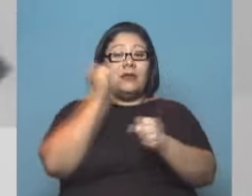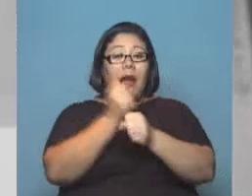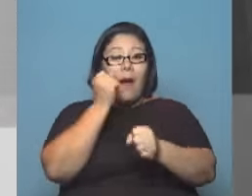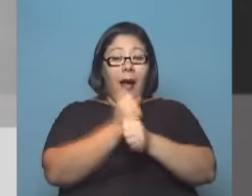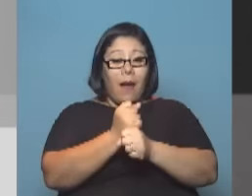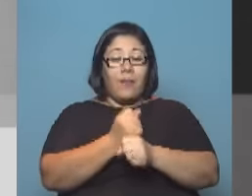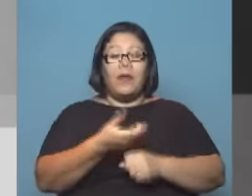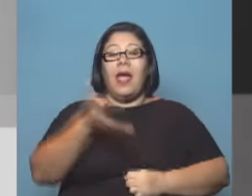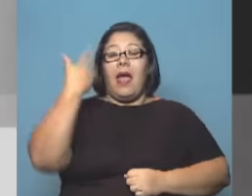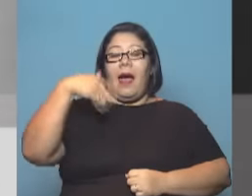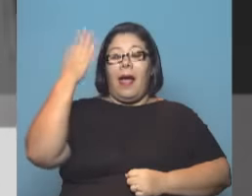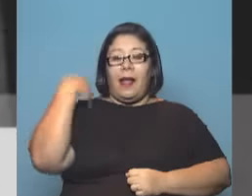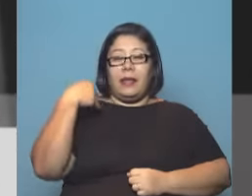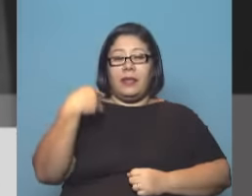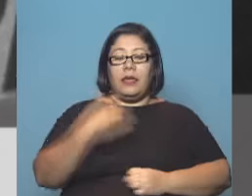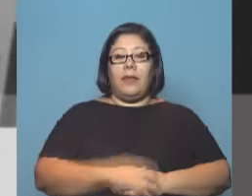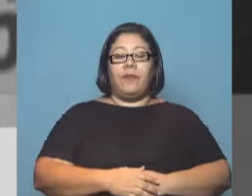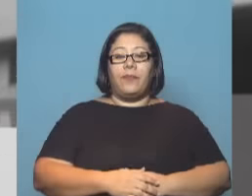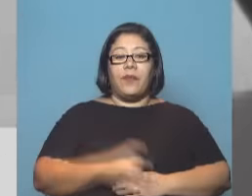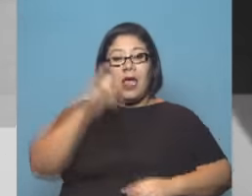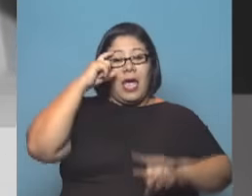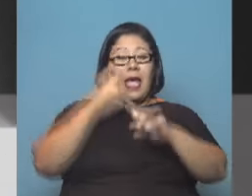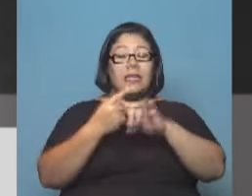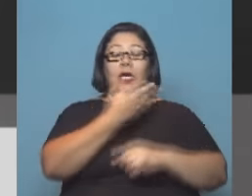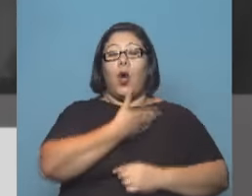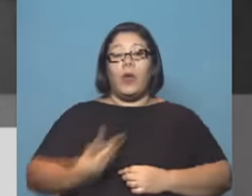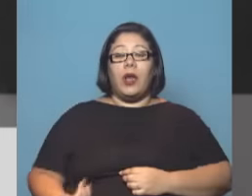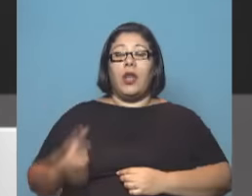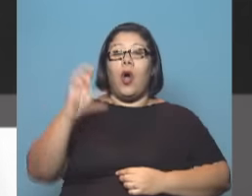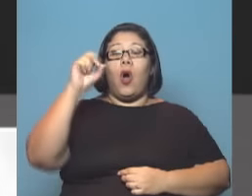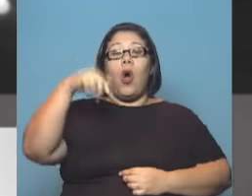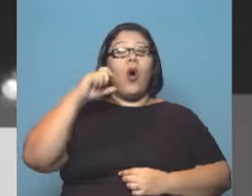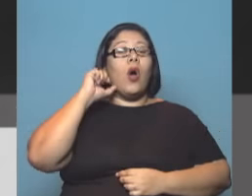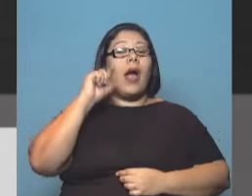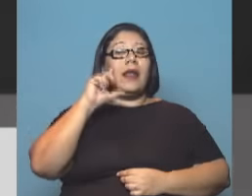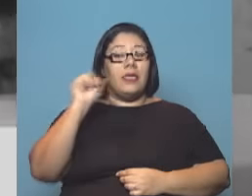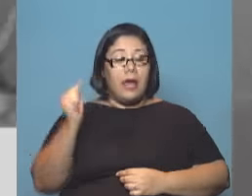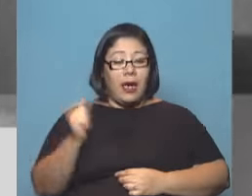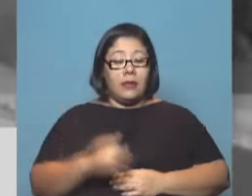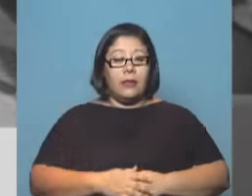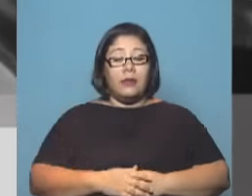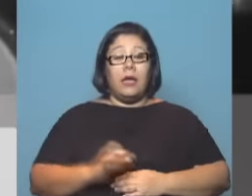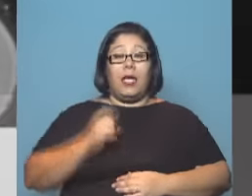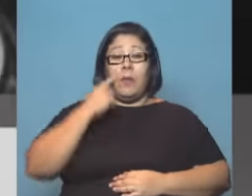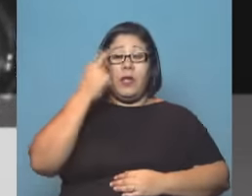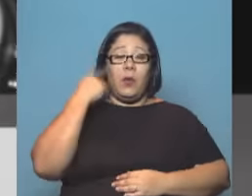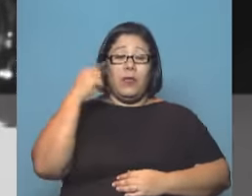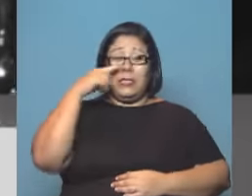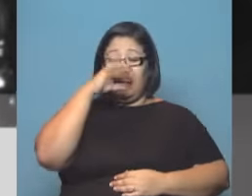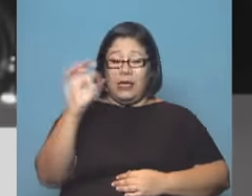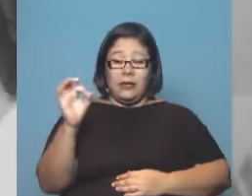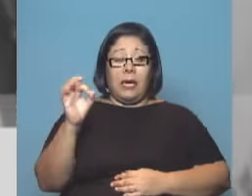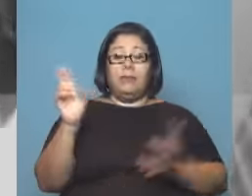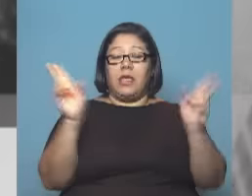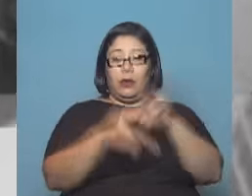en la universidad por el gobierno de Juan Carlos Zonganía, quien en 1970 lo clausuraría. En su edificio de la